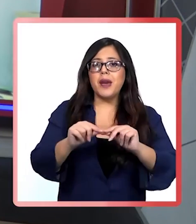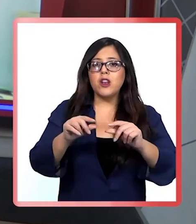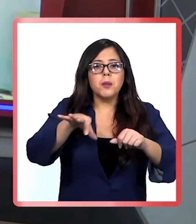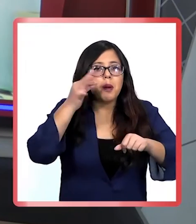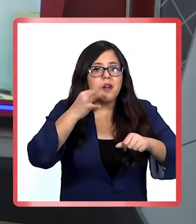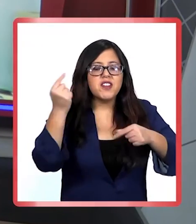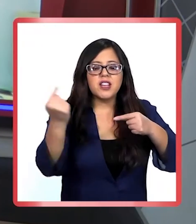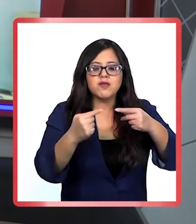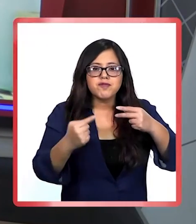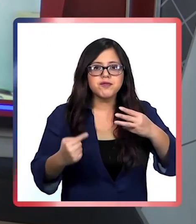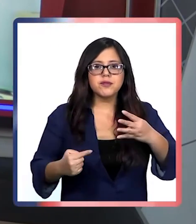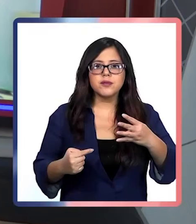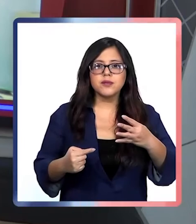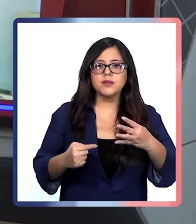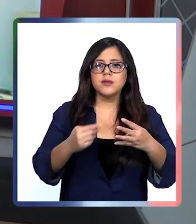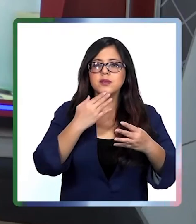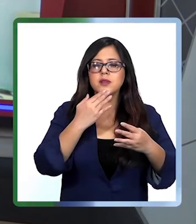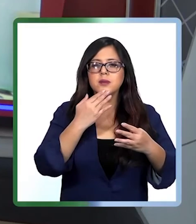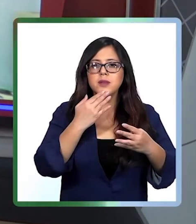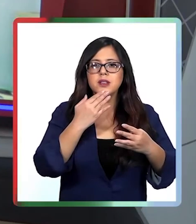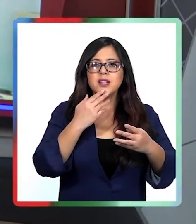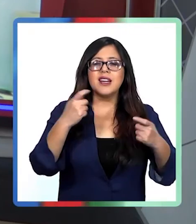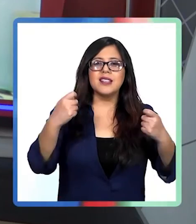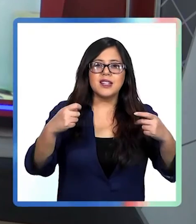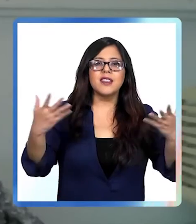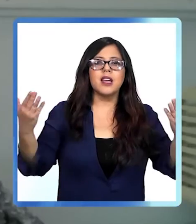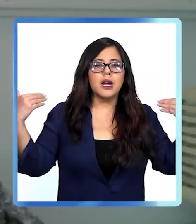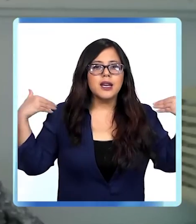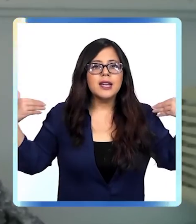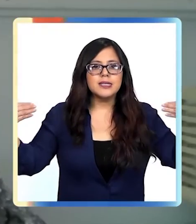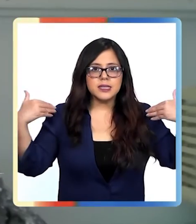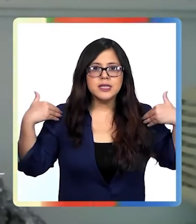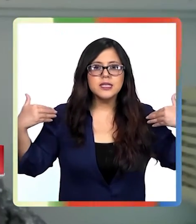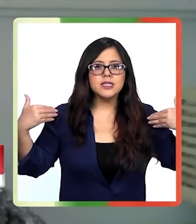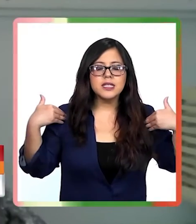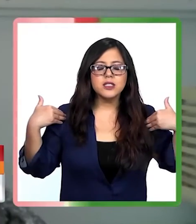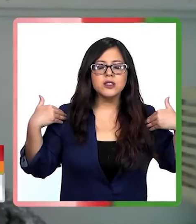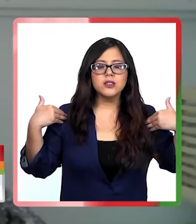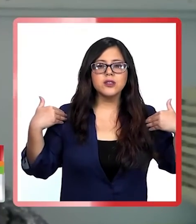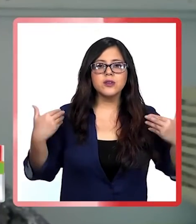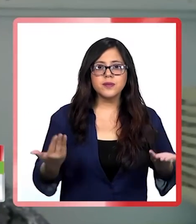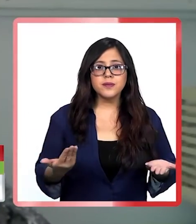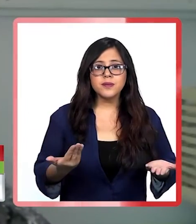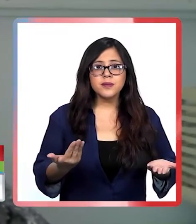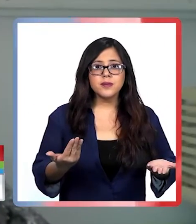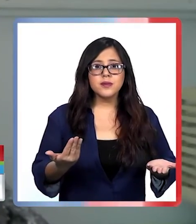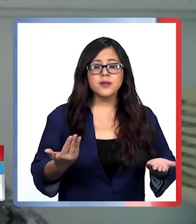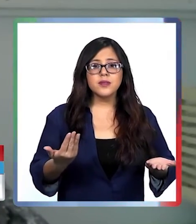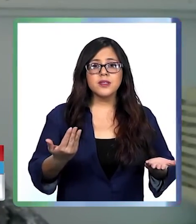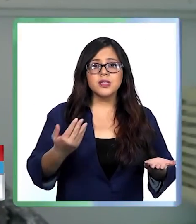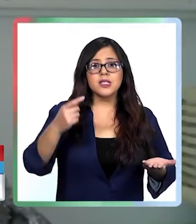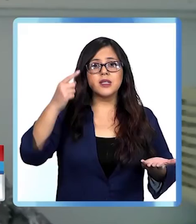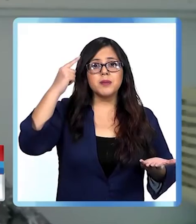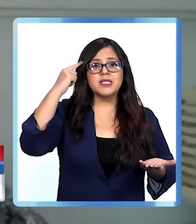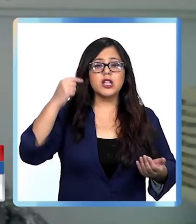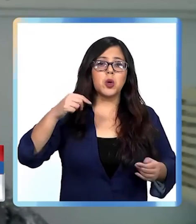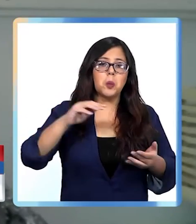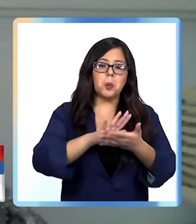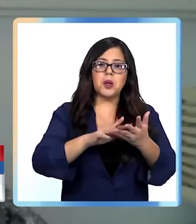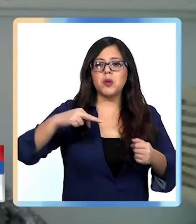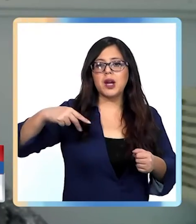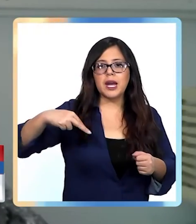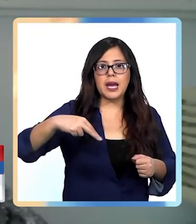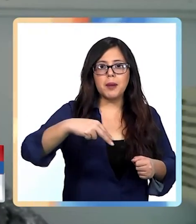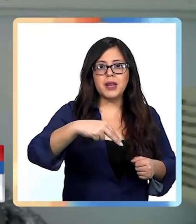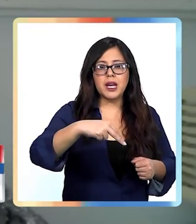frituras. Ya tratar de hacer actividades al aire libre, ejercicio. Y ejercicio estoy diciendo, o sea, caminar, por